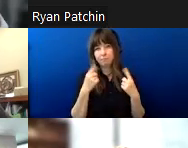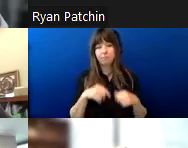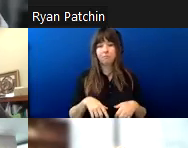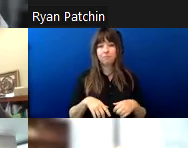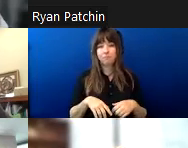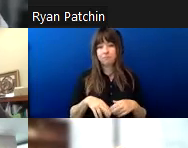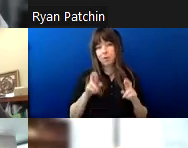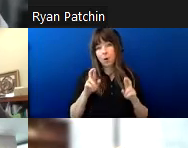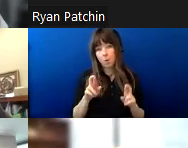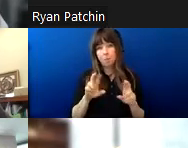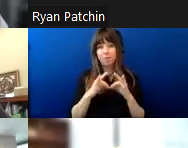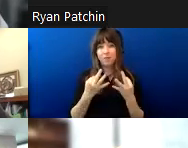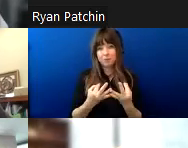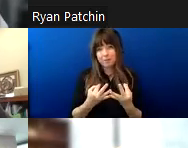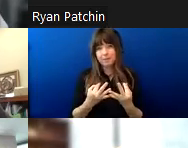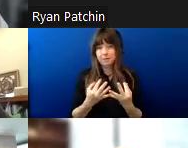Y con suerte.